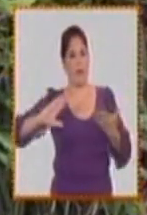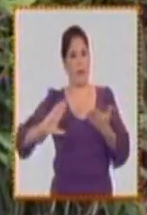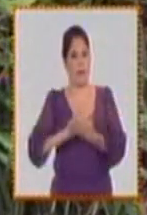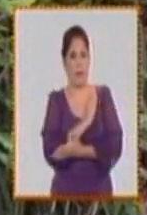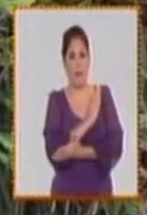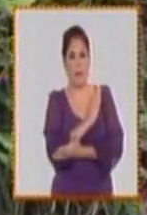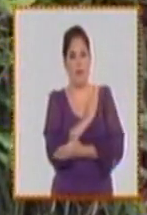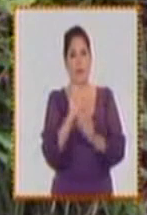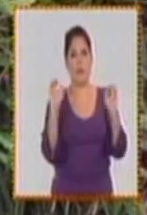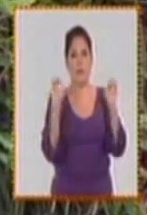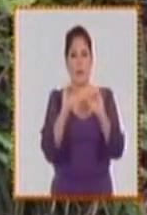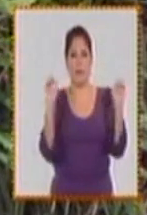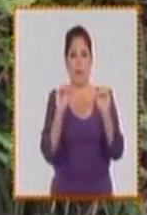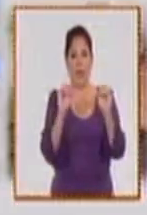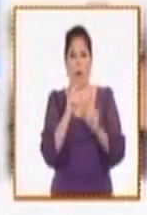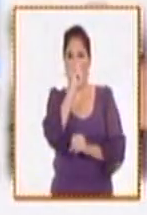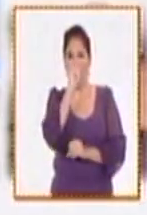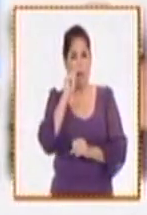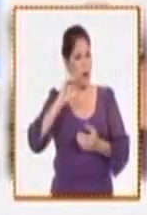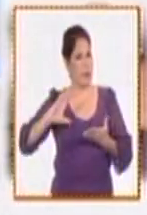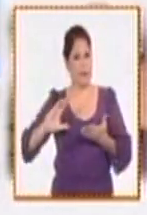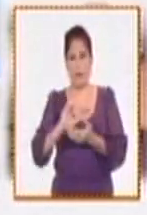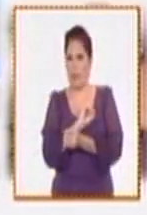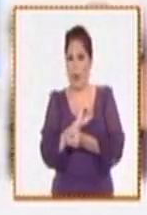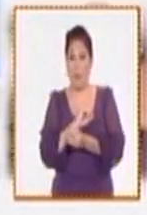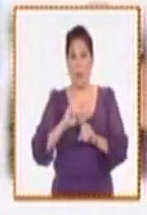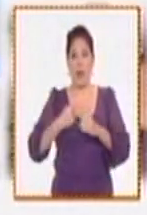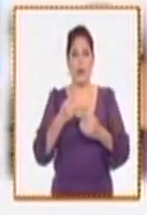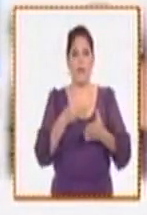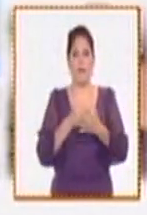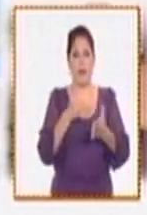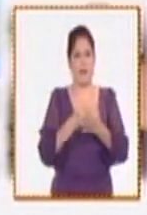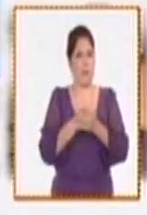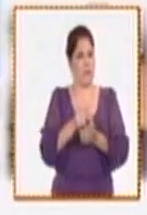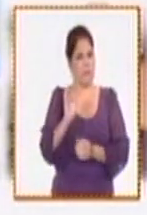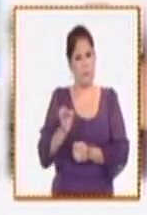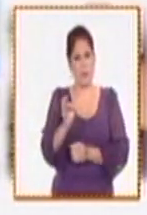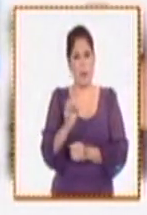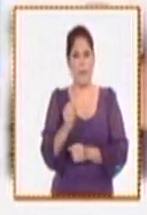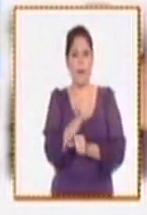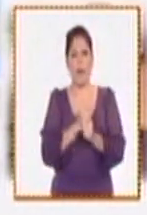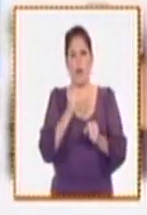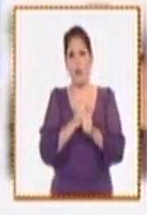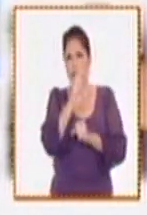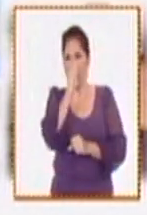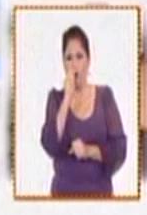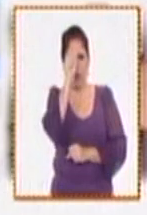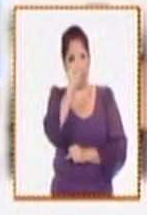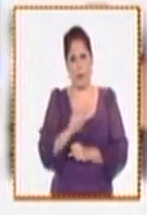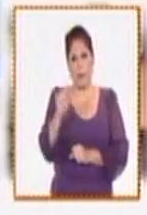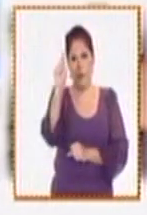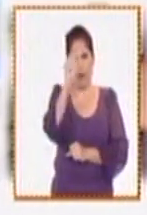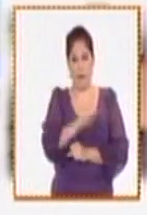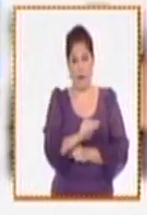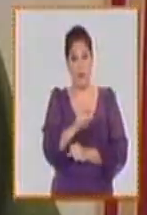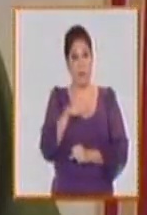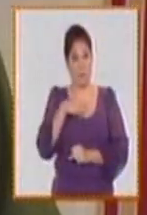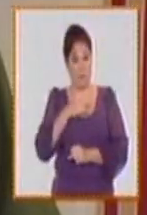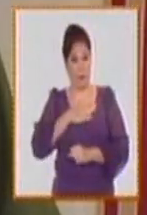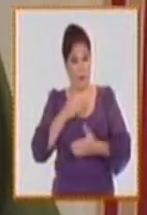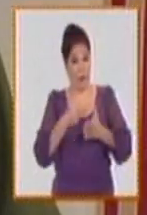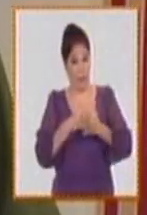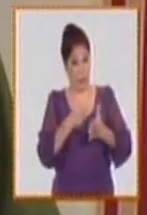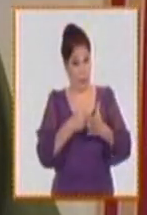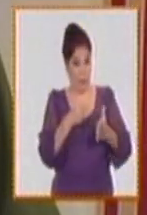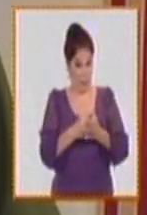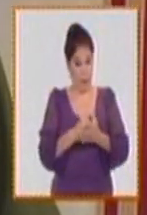tolerancia cero ante ese flagelo en el enfrentamiento continuo al uso indebido de drogas. Este enfrentamiento de